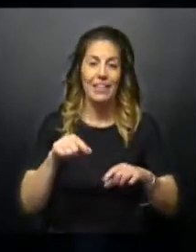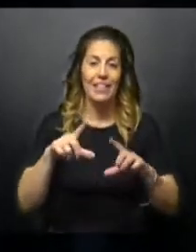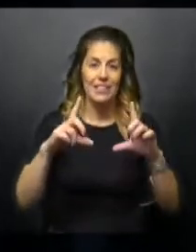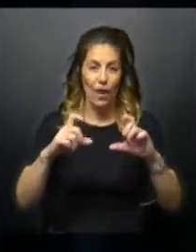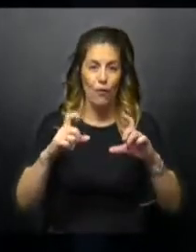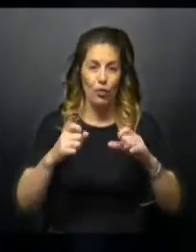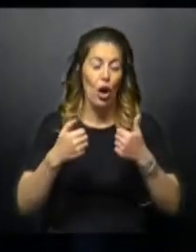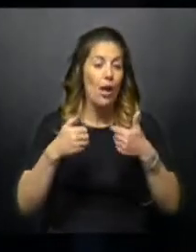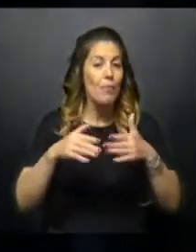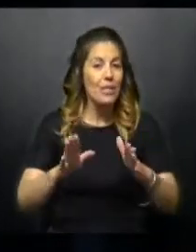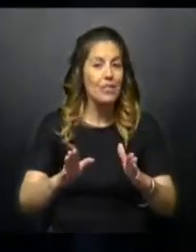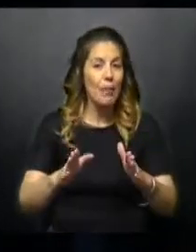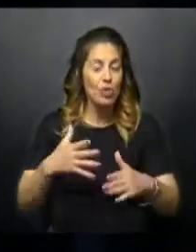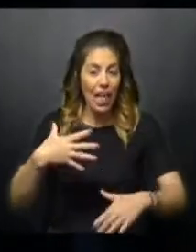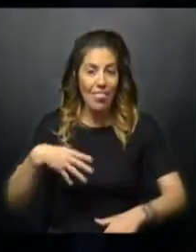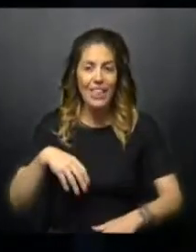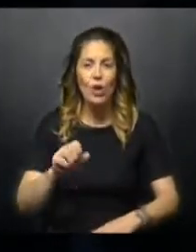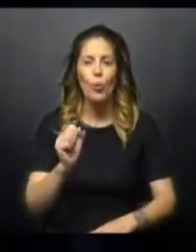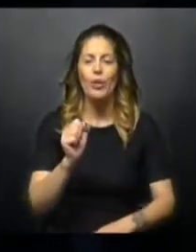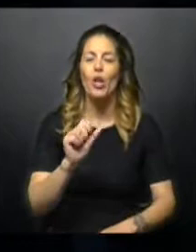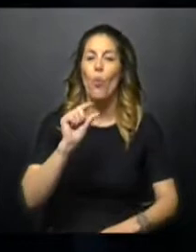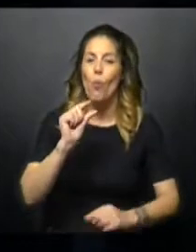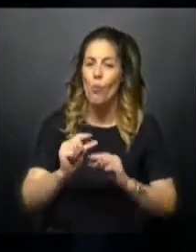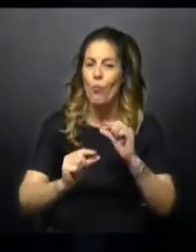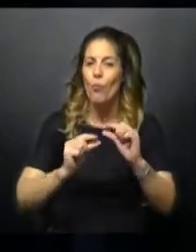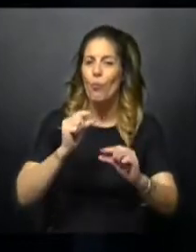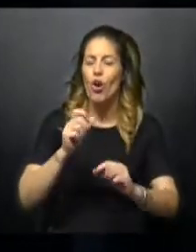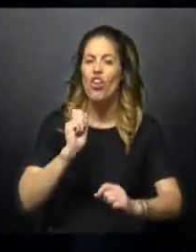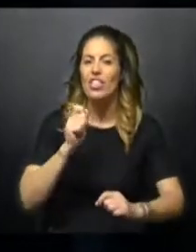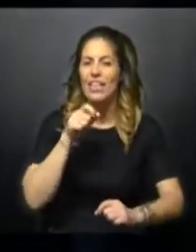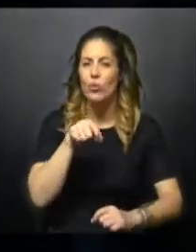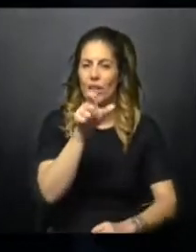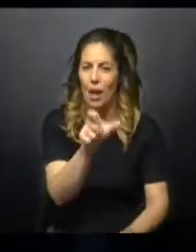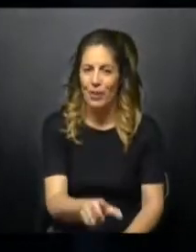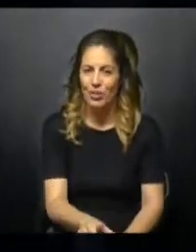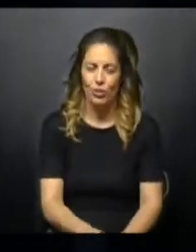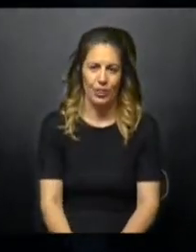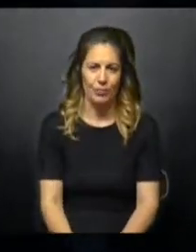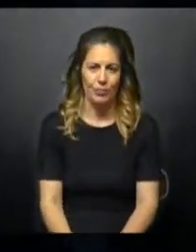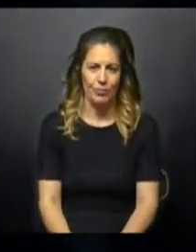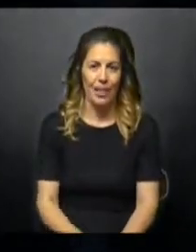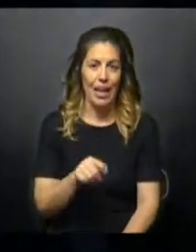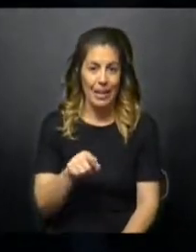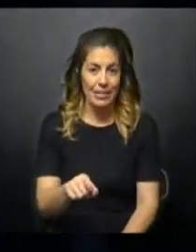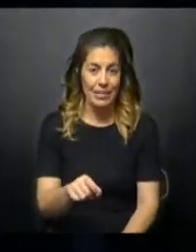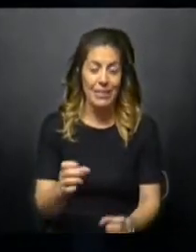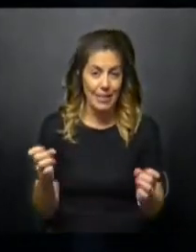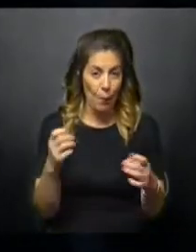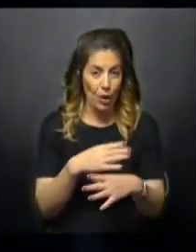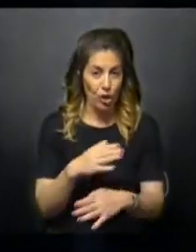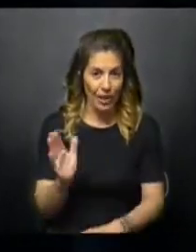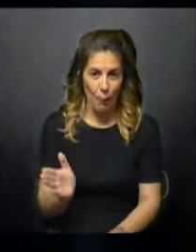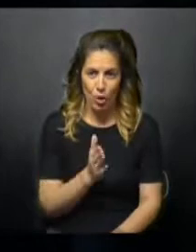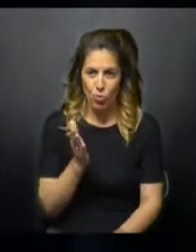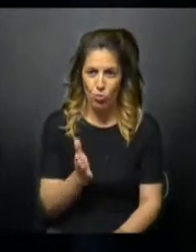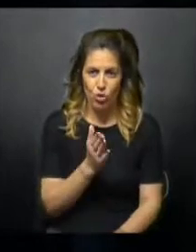empezamos a descubrir un poco Quiénes son ustedes no Así que si está pronta la producción